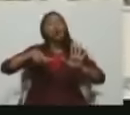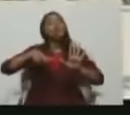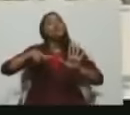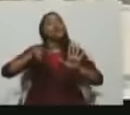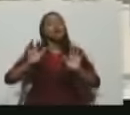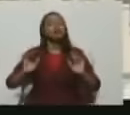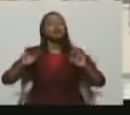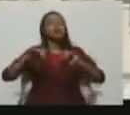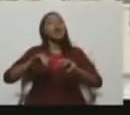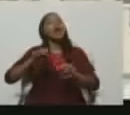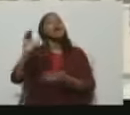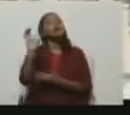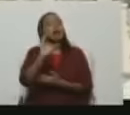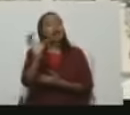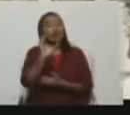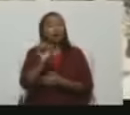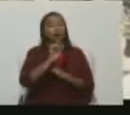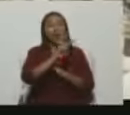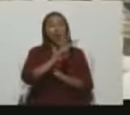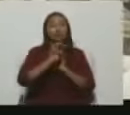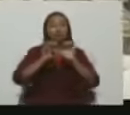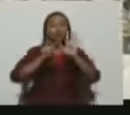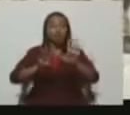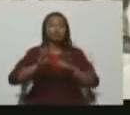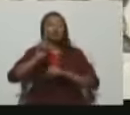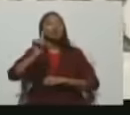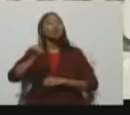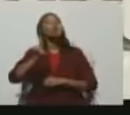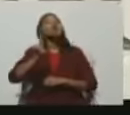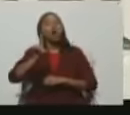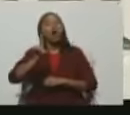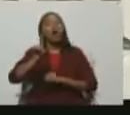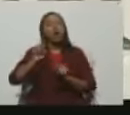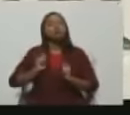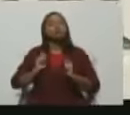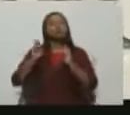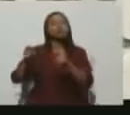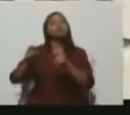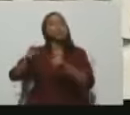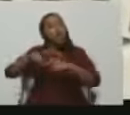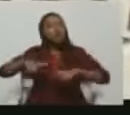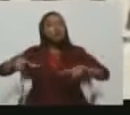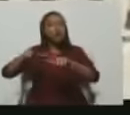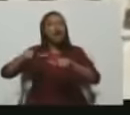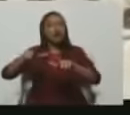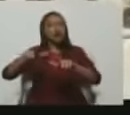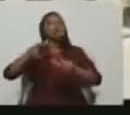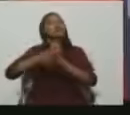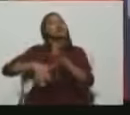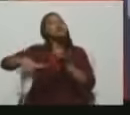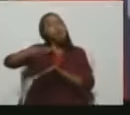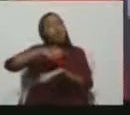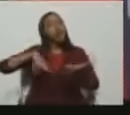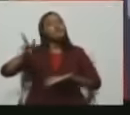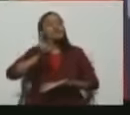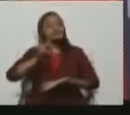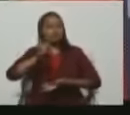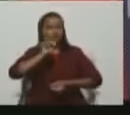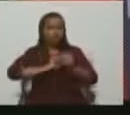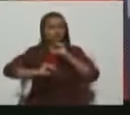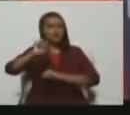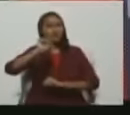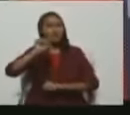y 481 en las defensorías designadas, delegadas en todo el territorio nacional.